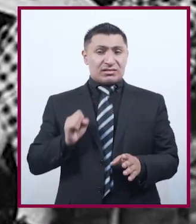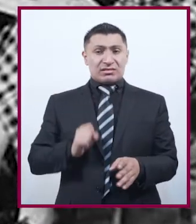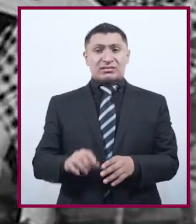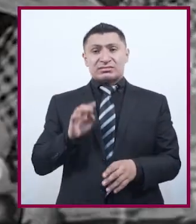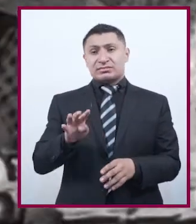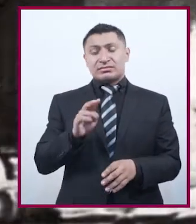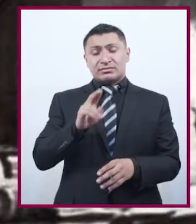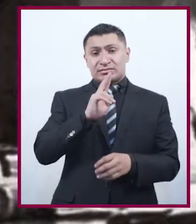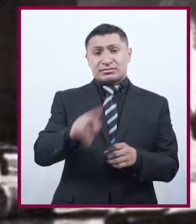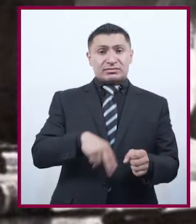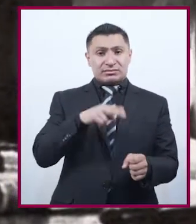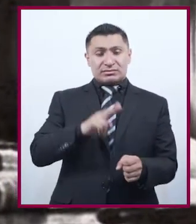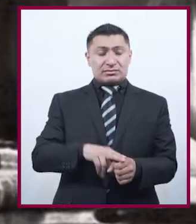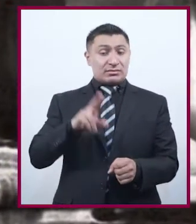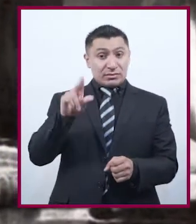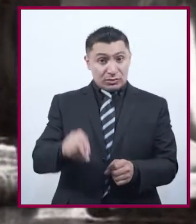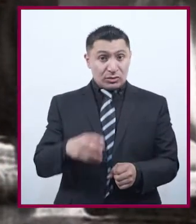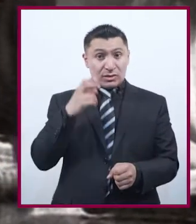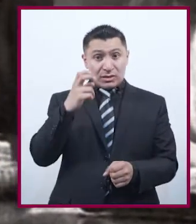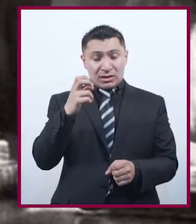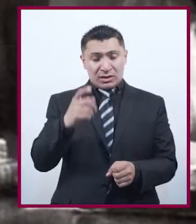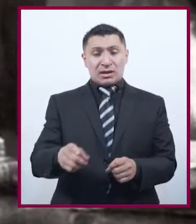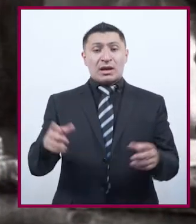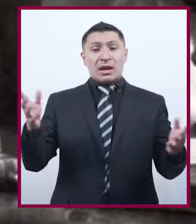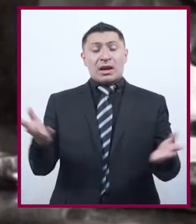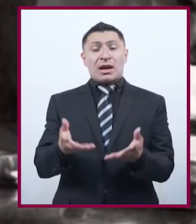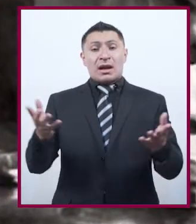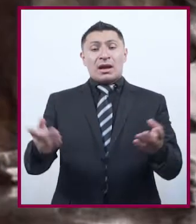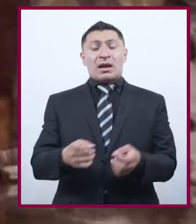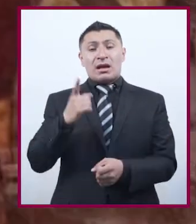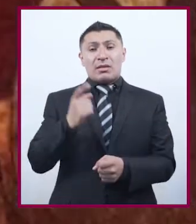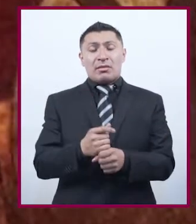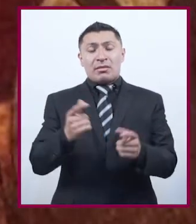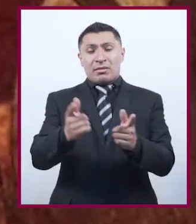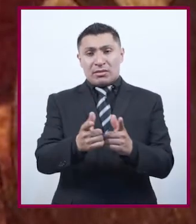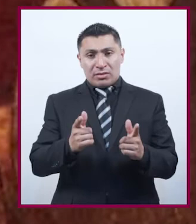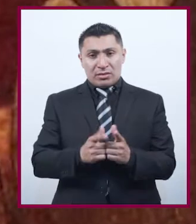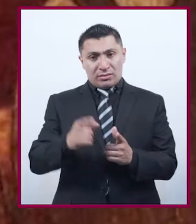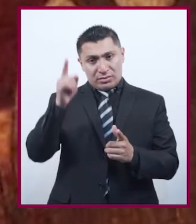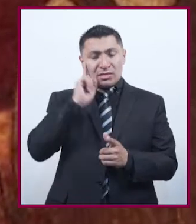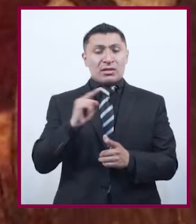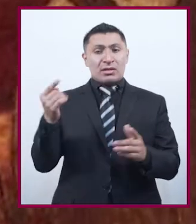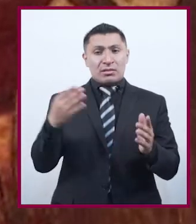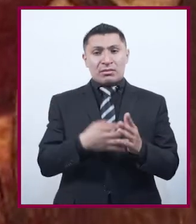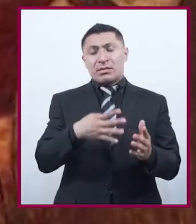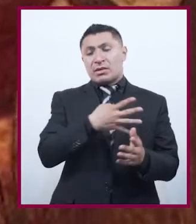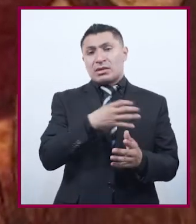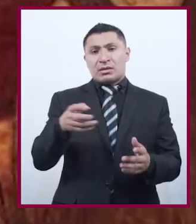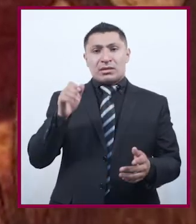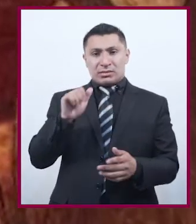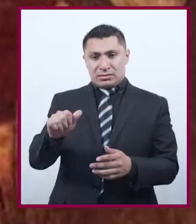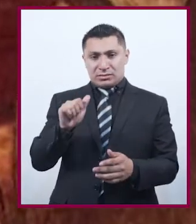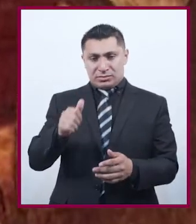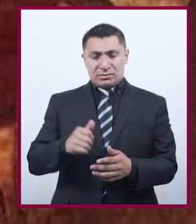en las normales, las que van a fundar la primera ola feminista en 1916.